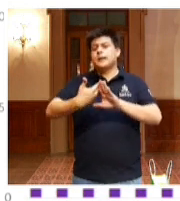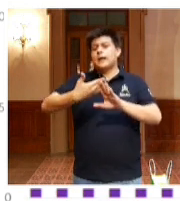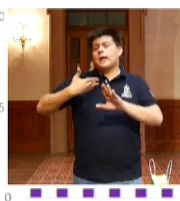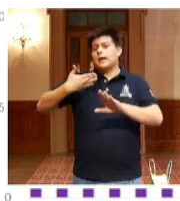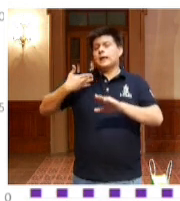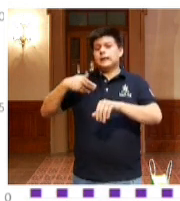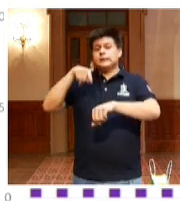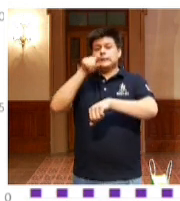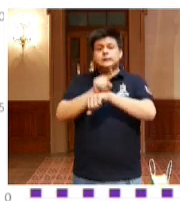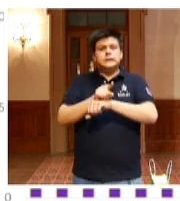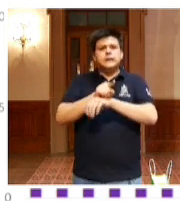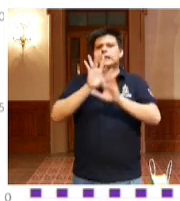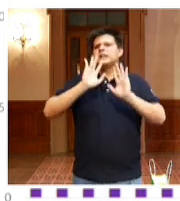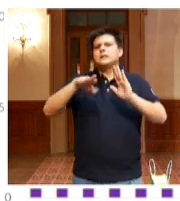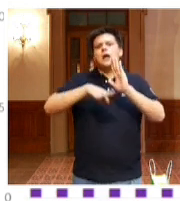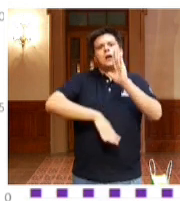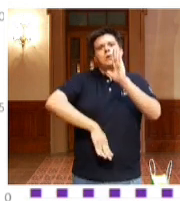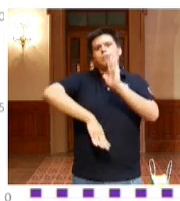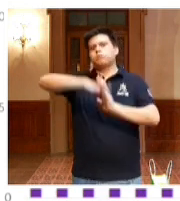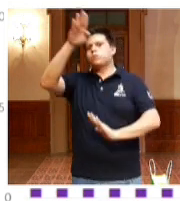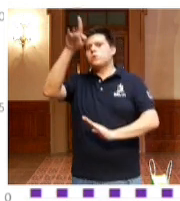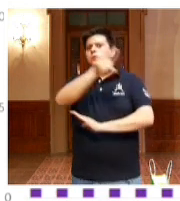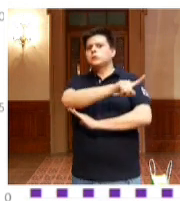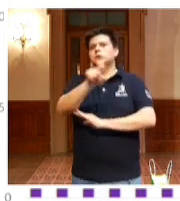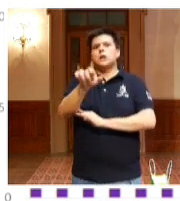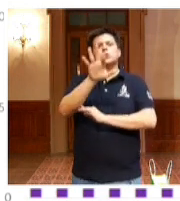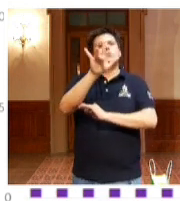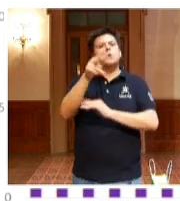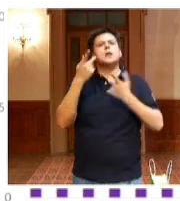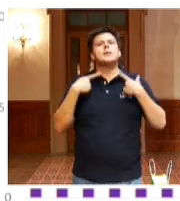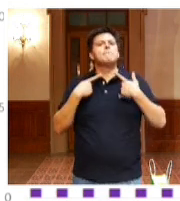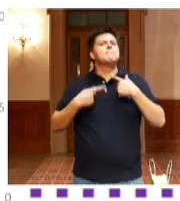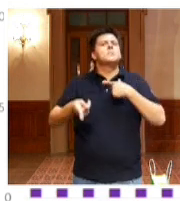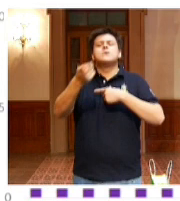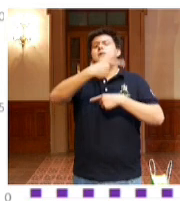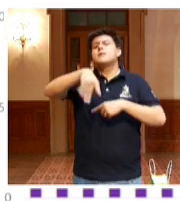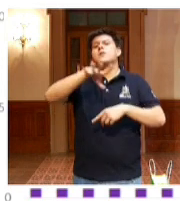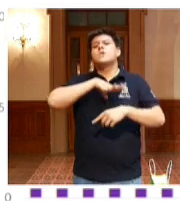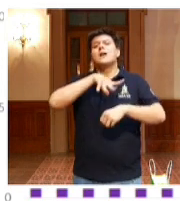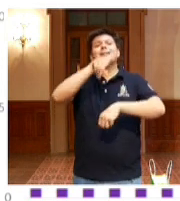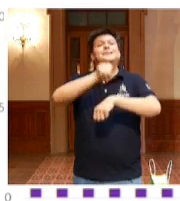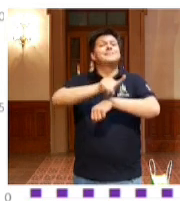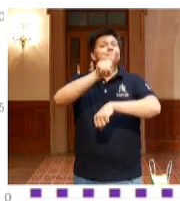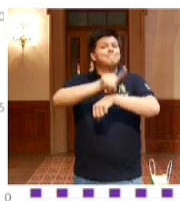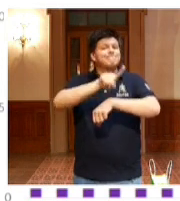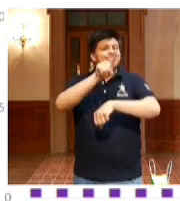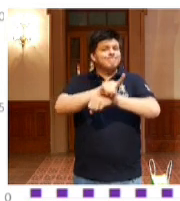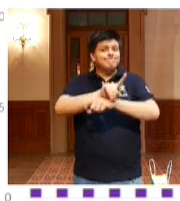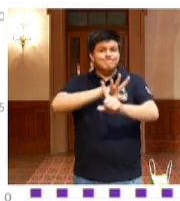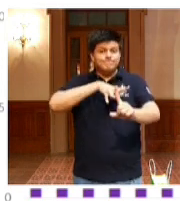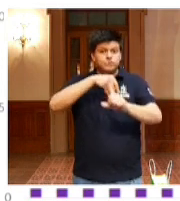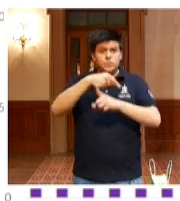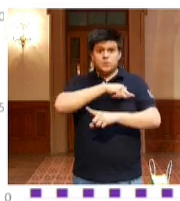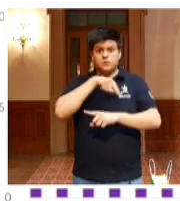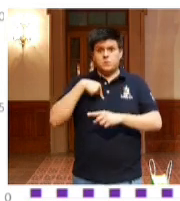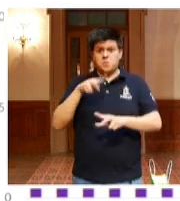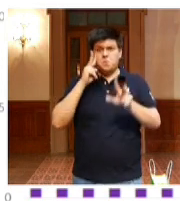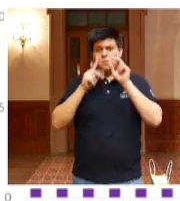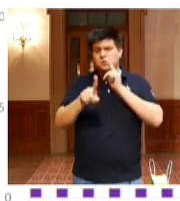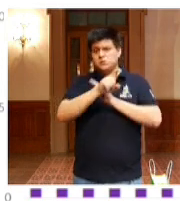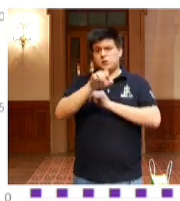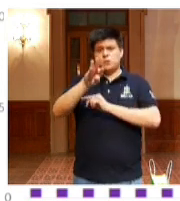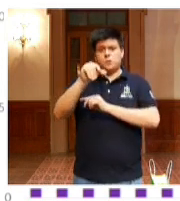días sobrepasamos 250 pacientes por días contagiados en 191